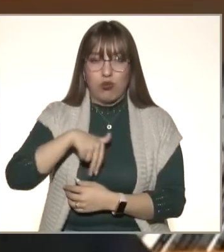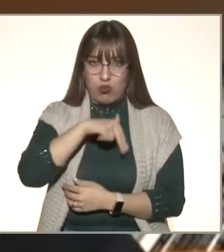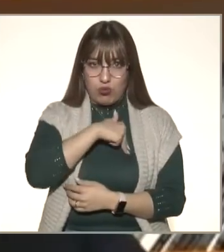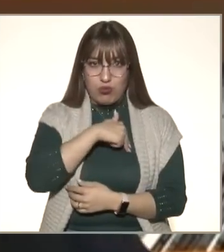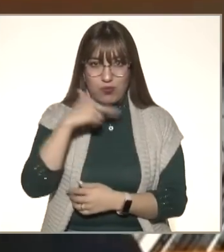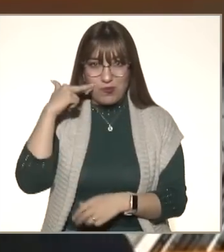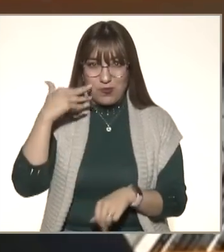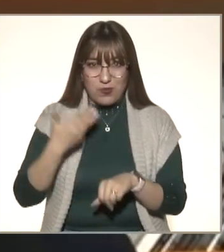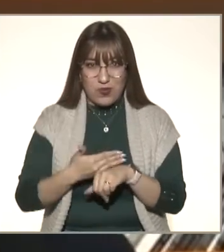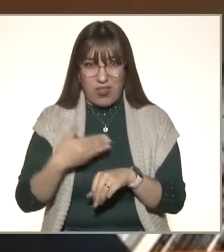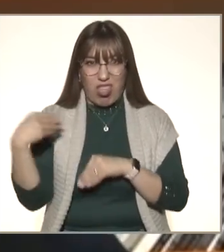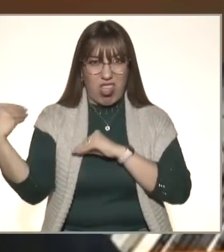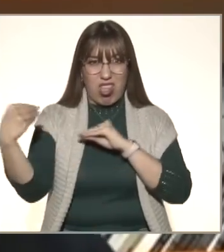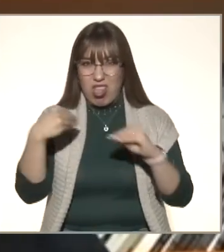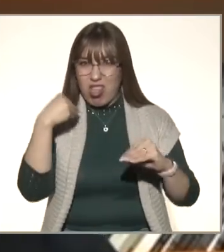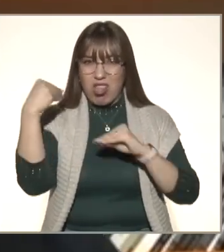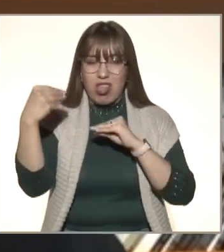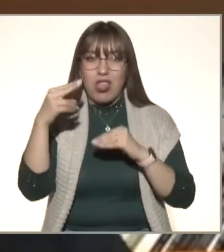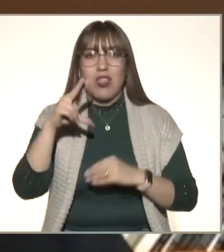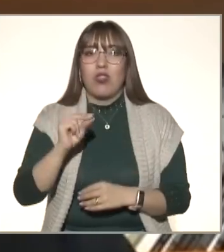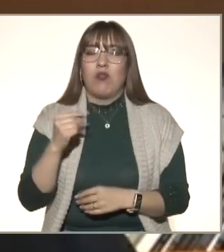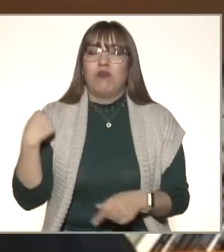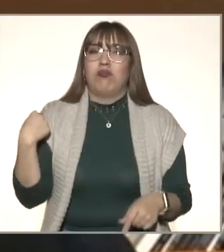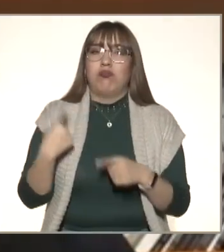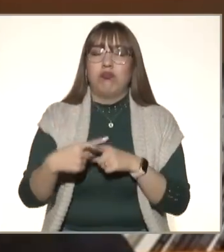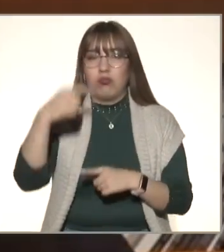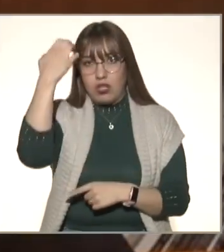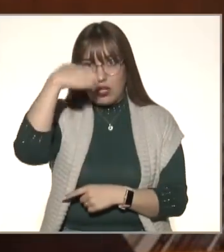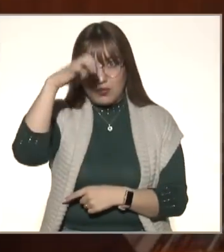peleamos. Es la experiencia que yo tengo.